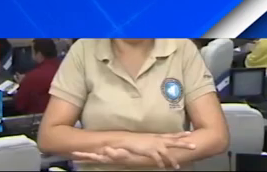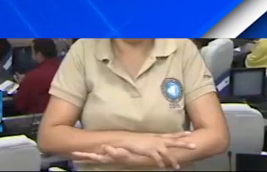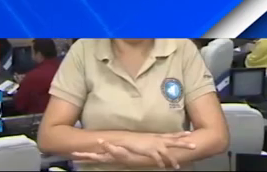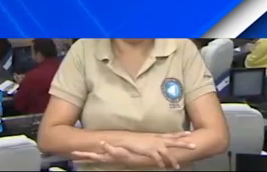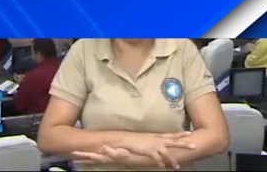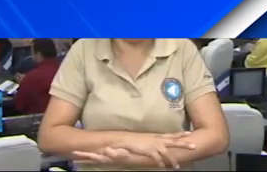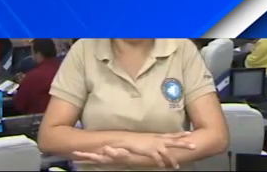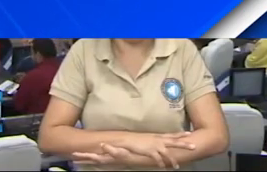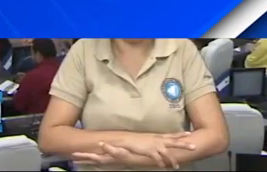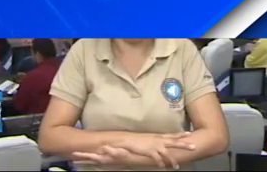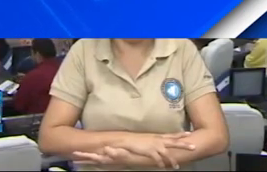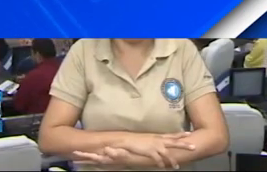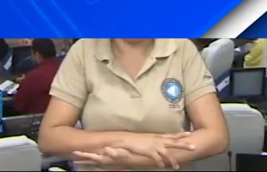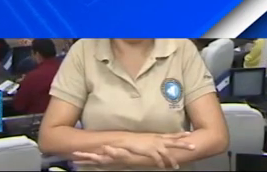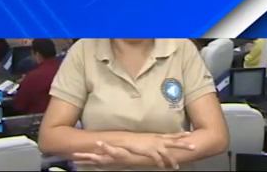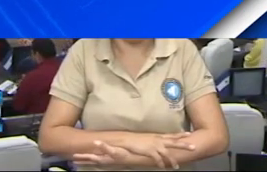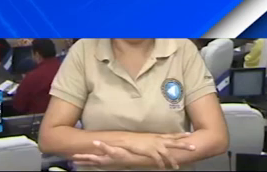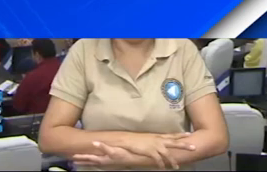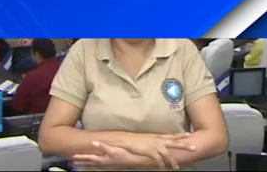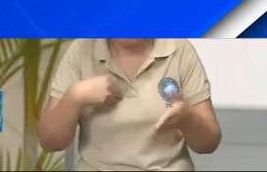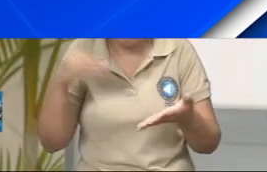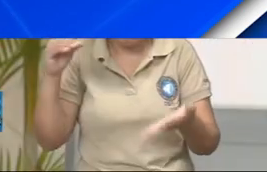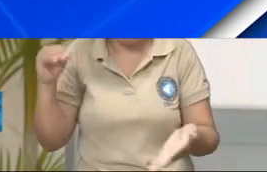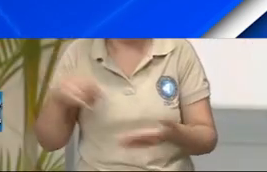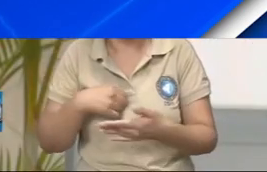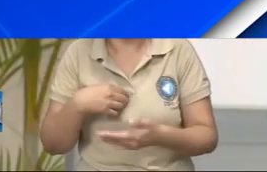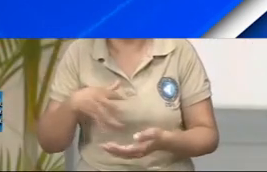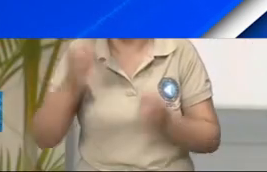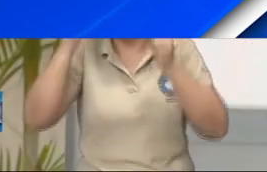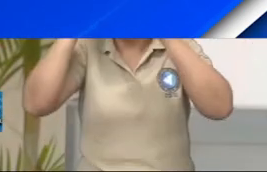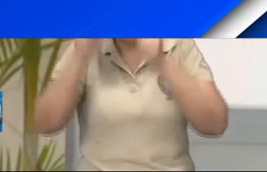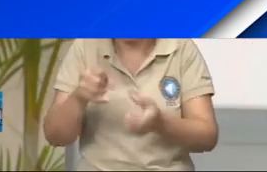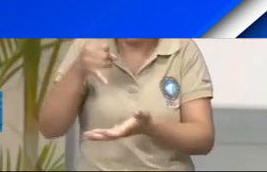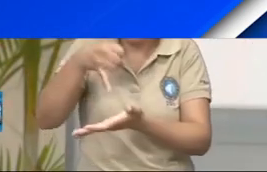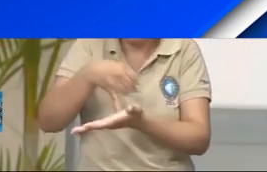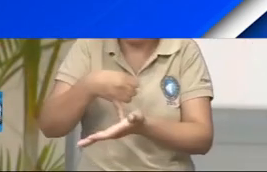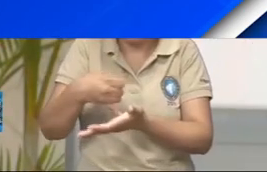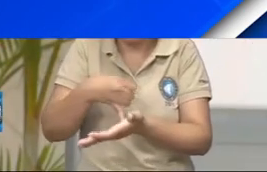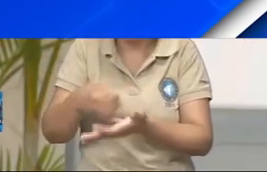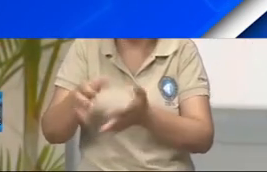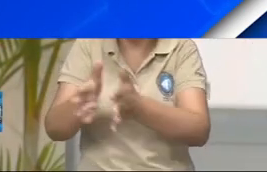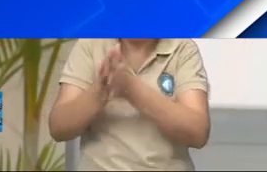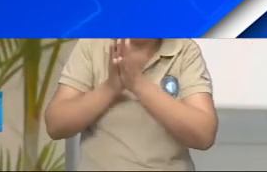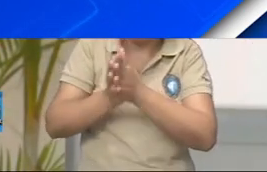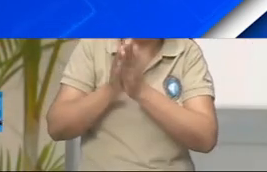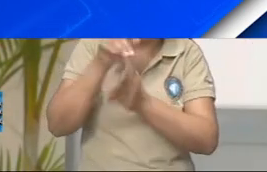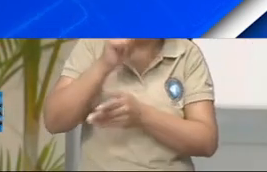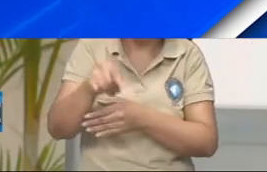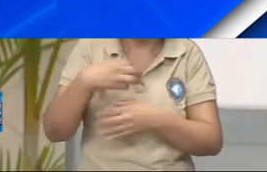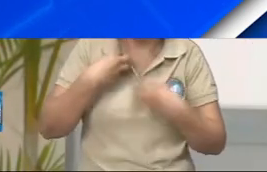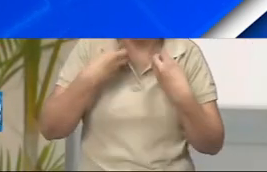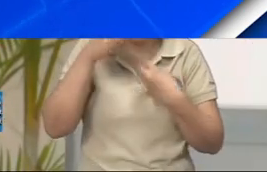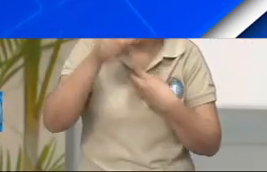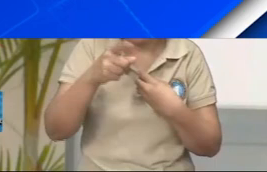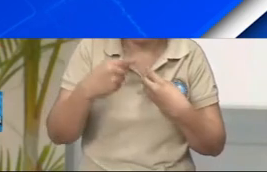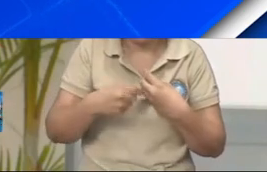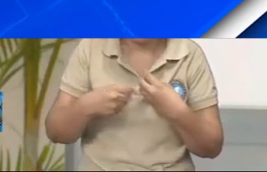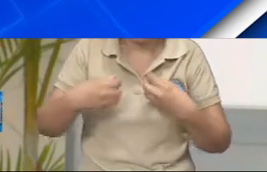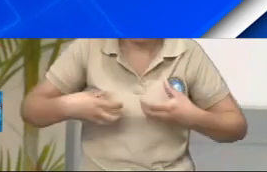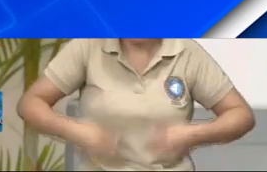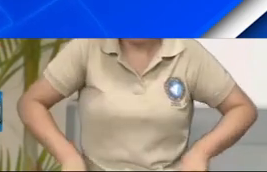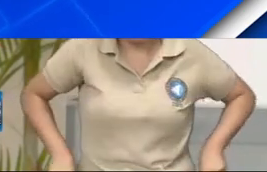de claramente de Barauda. Cuando Satuyé se sentía debilitado, ella le dijo: quítate tú